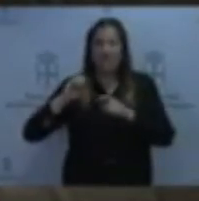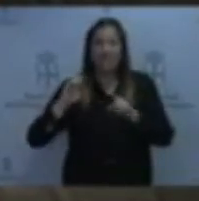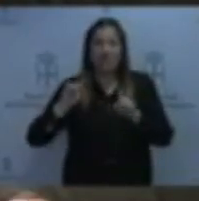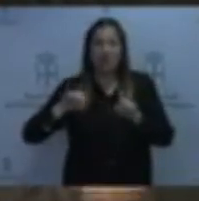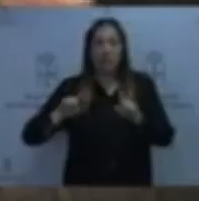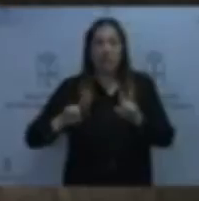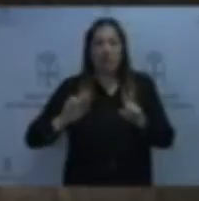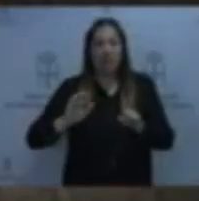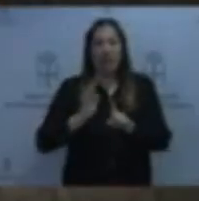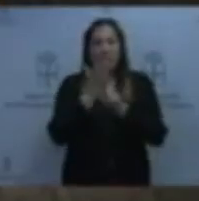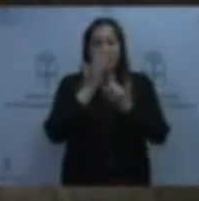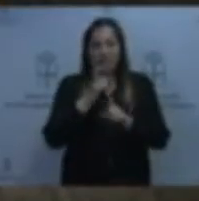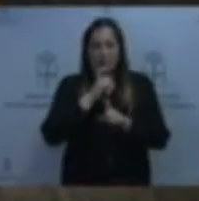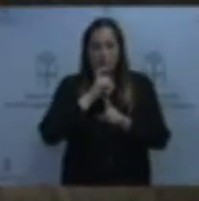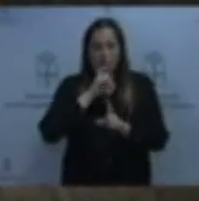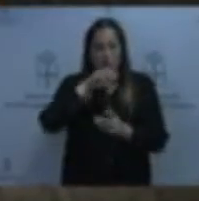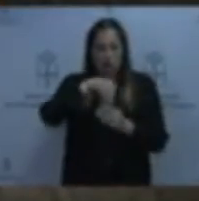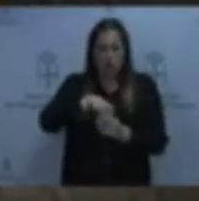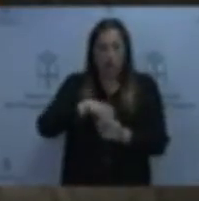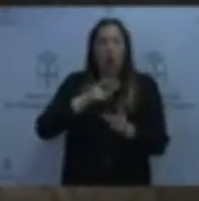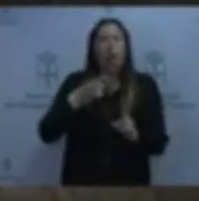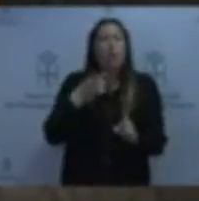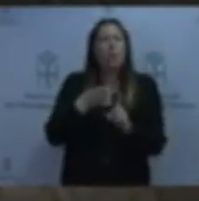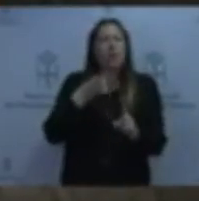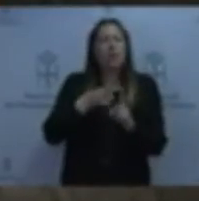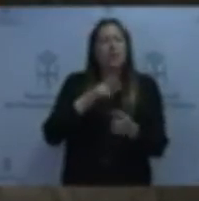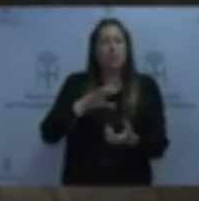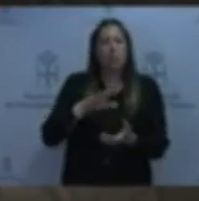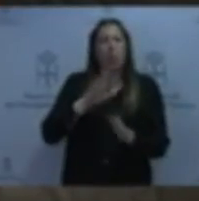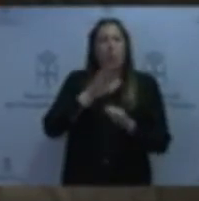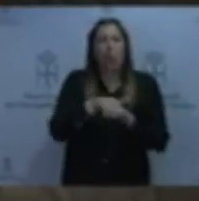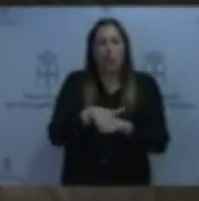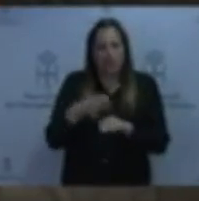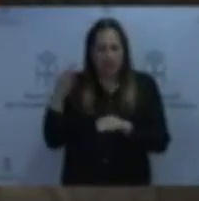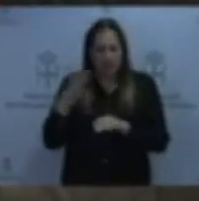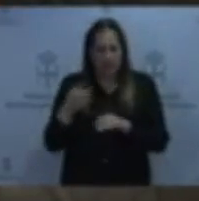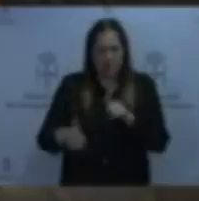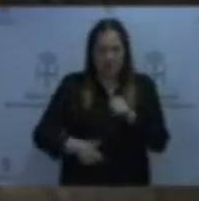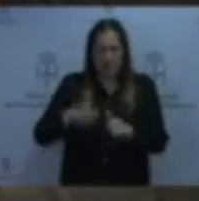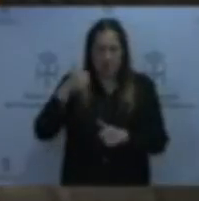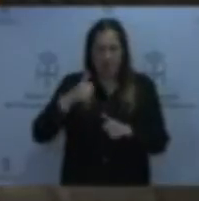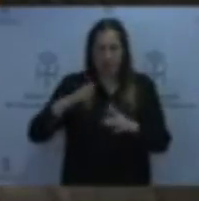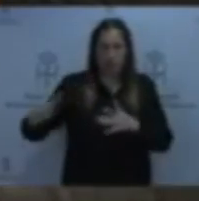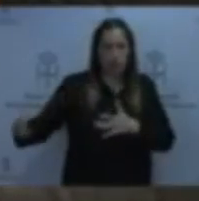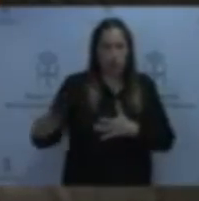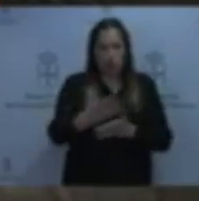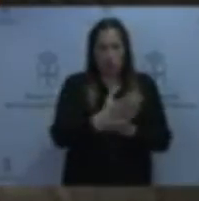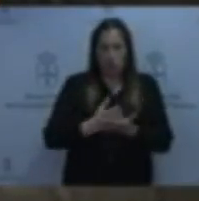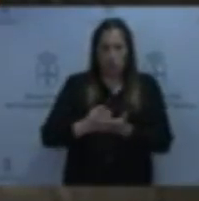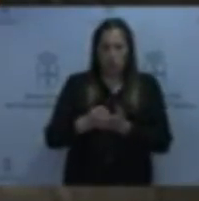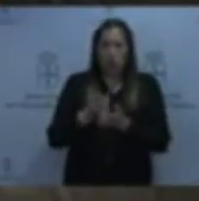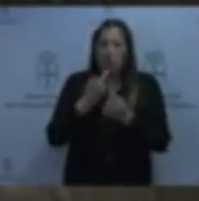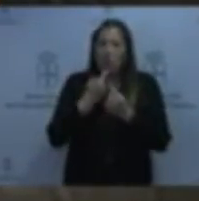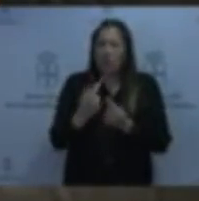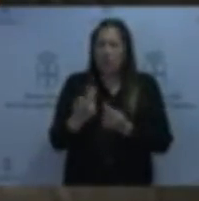firme propósito de dar cumplimiento y ejercitar o ejecutar en toda su extensión lo expresado por